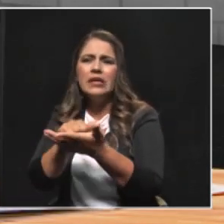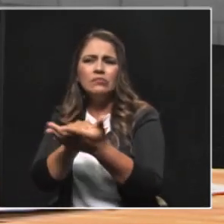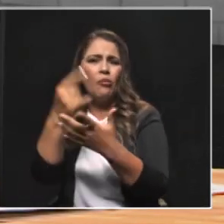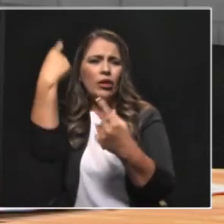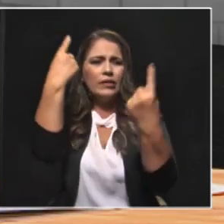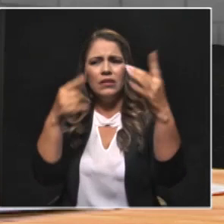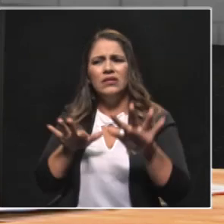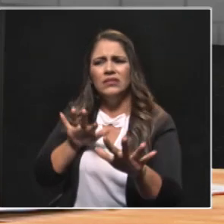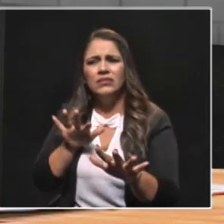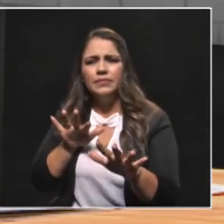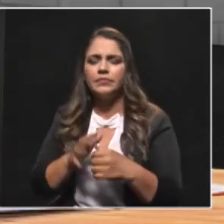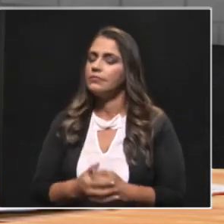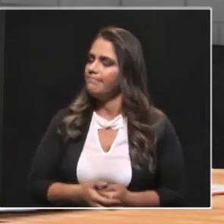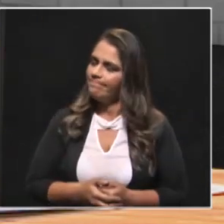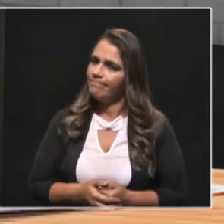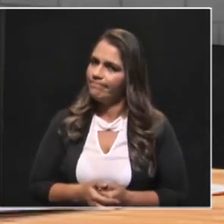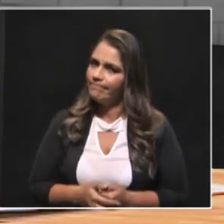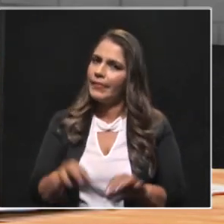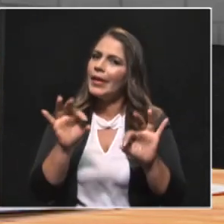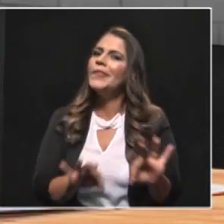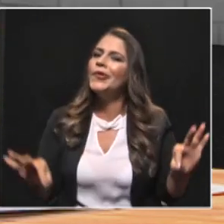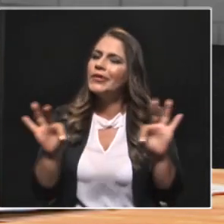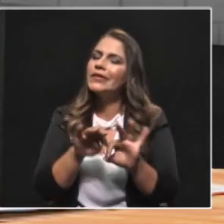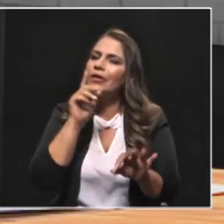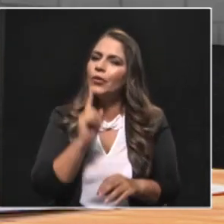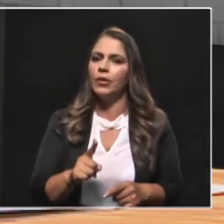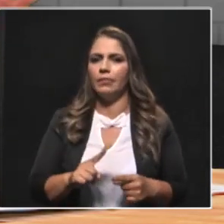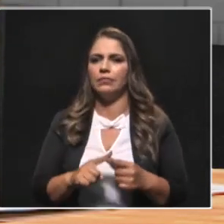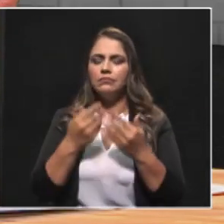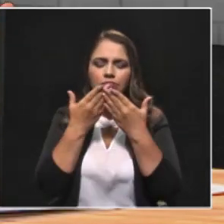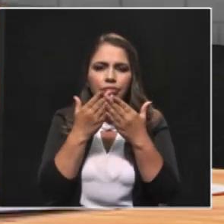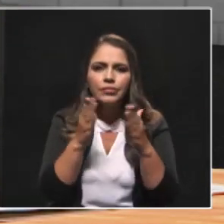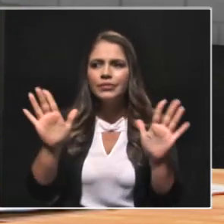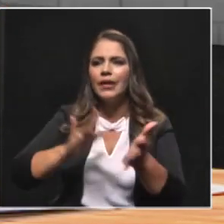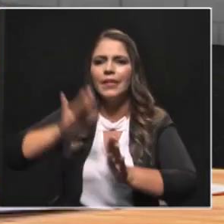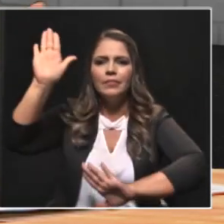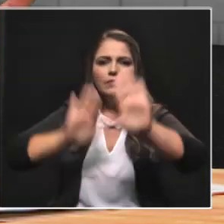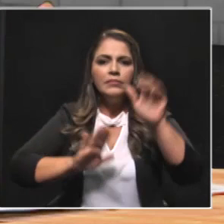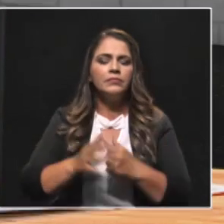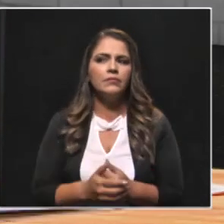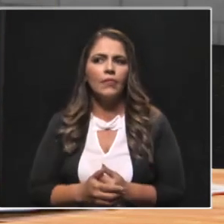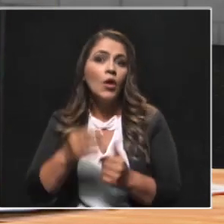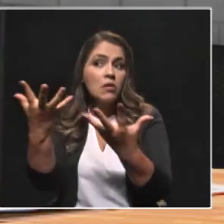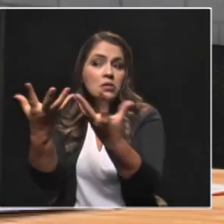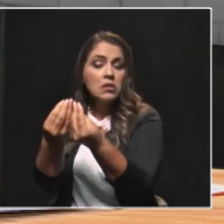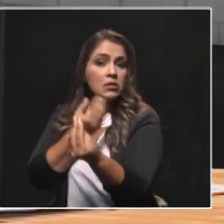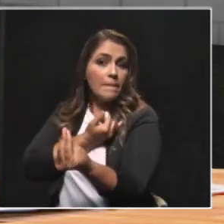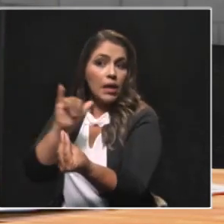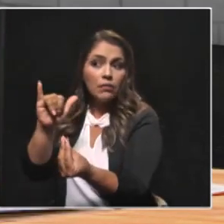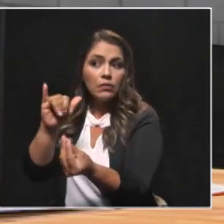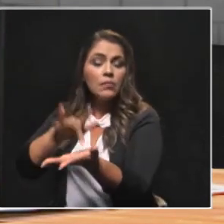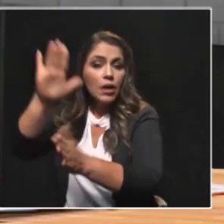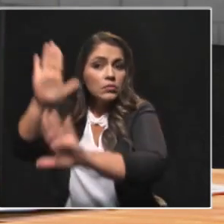medida bastante importante porque es una medida de apertura democrática. ¿Qué otras expresiones políticas surgen que están interesados